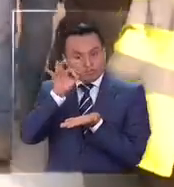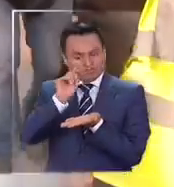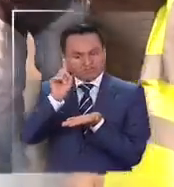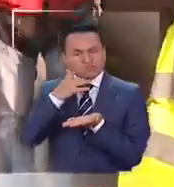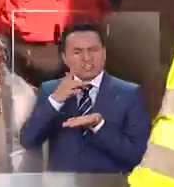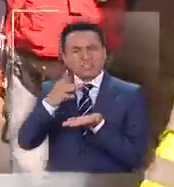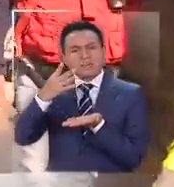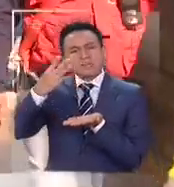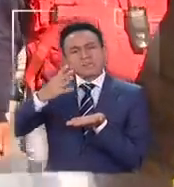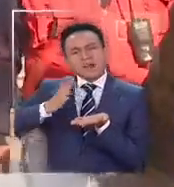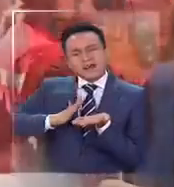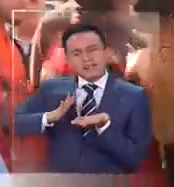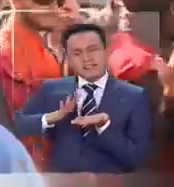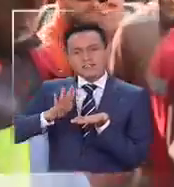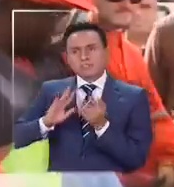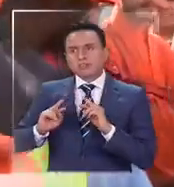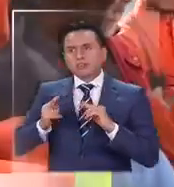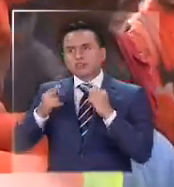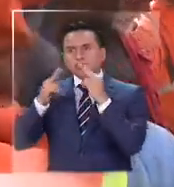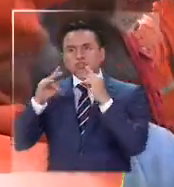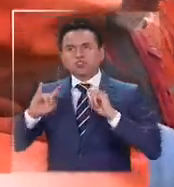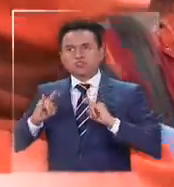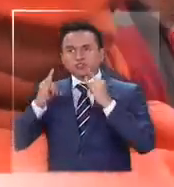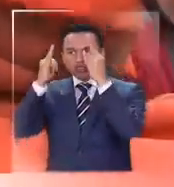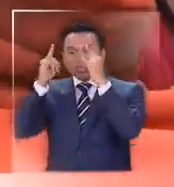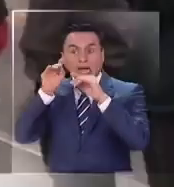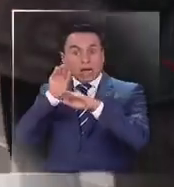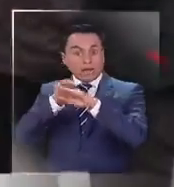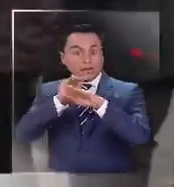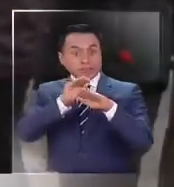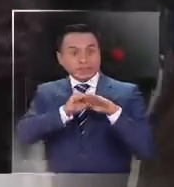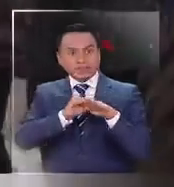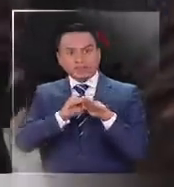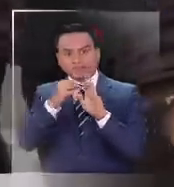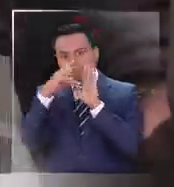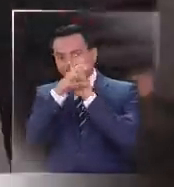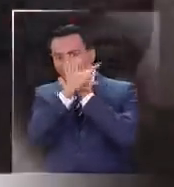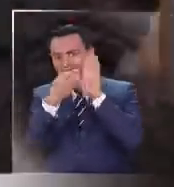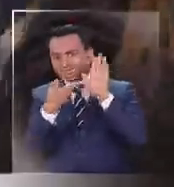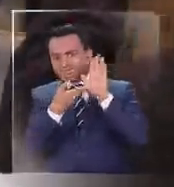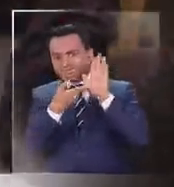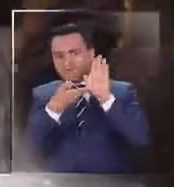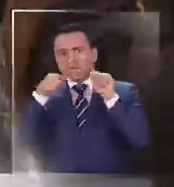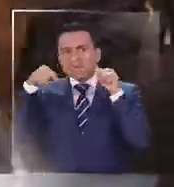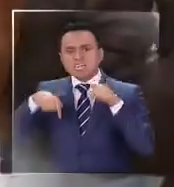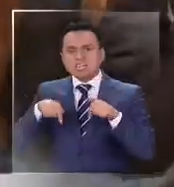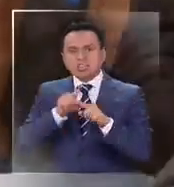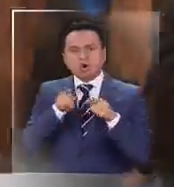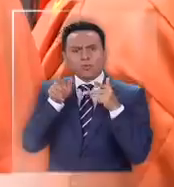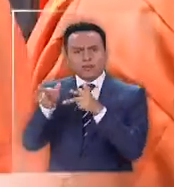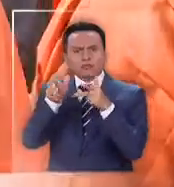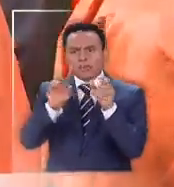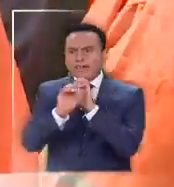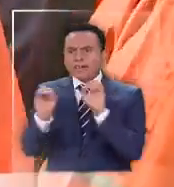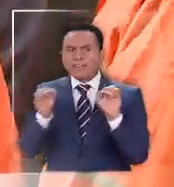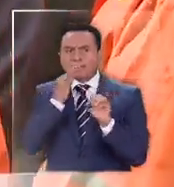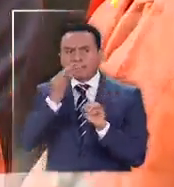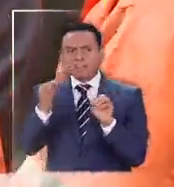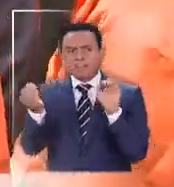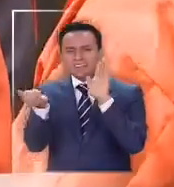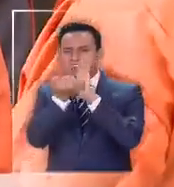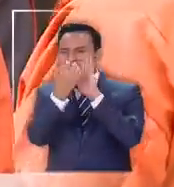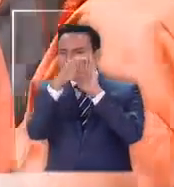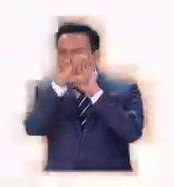porque desde este martes todas las construcciones tendrán advertencias como estas. Aquí no molestamos a nadie, dice la